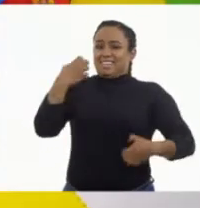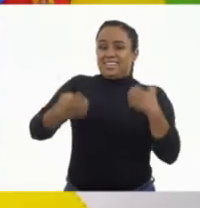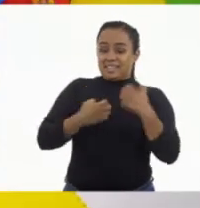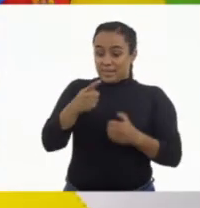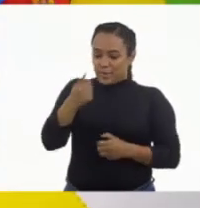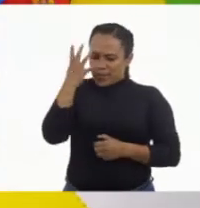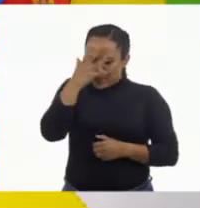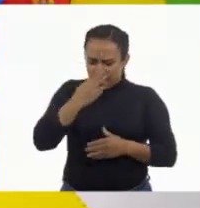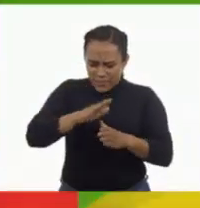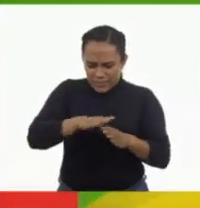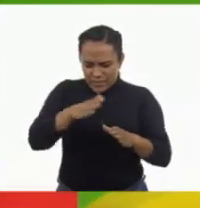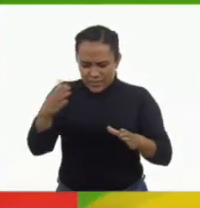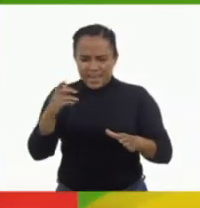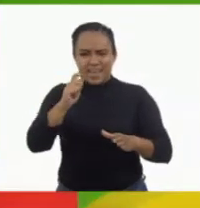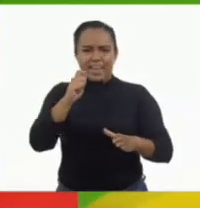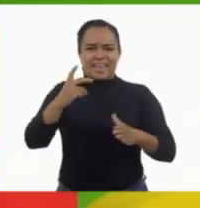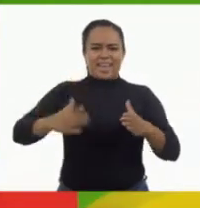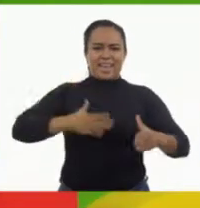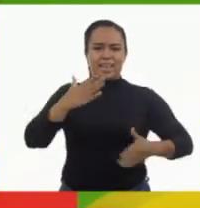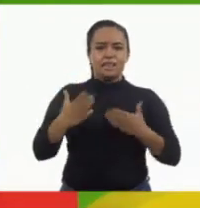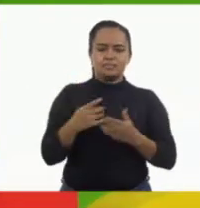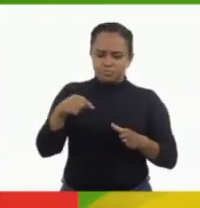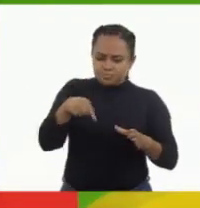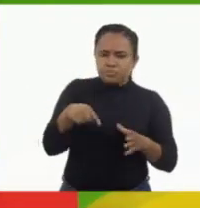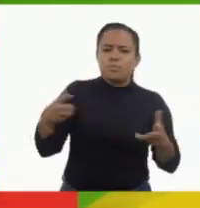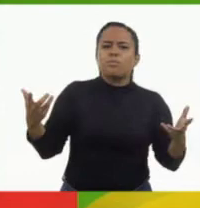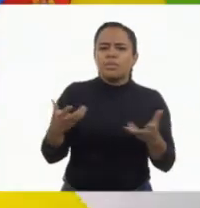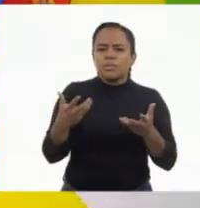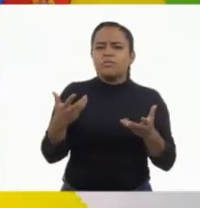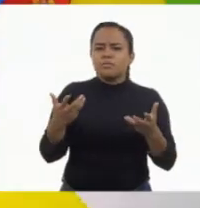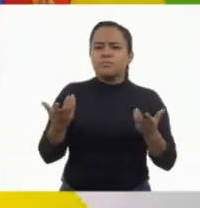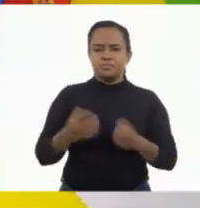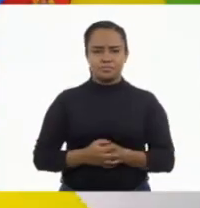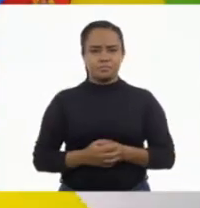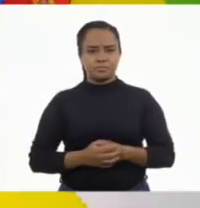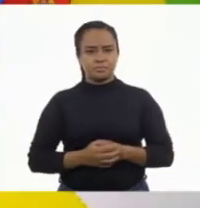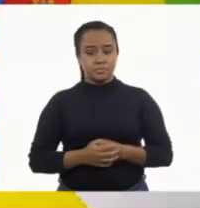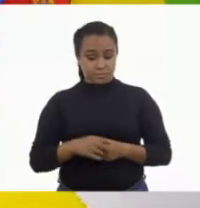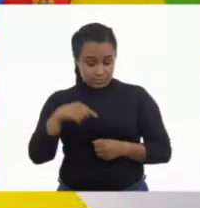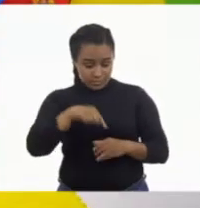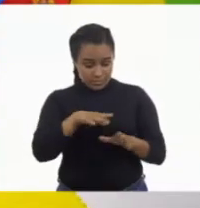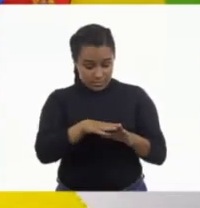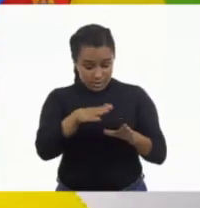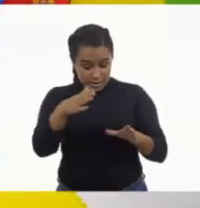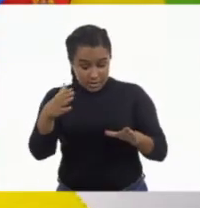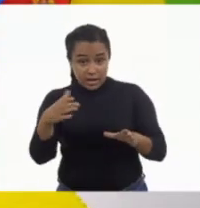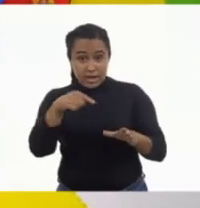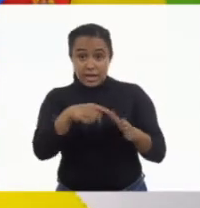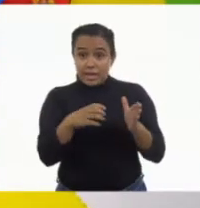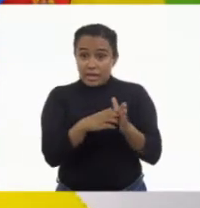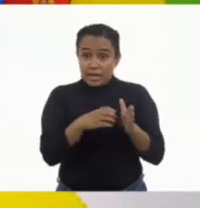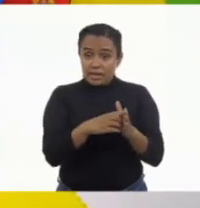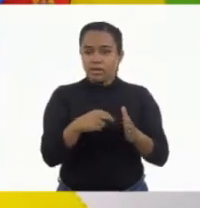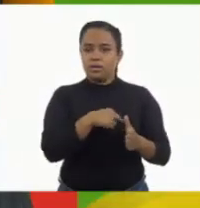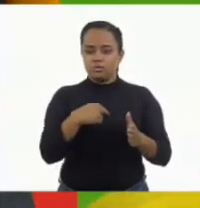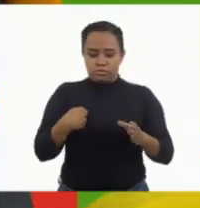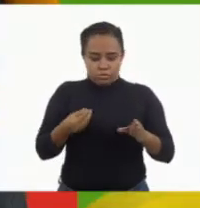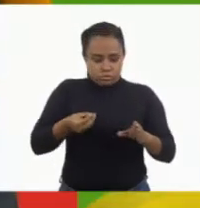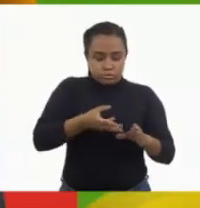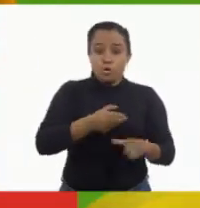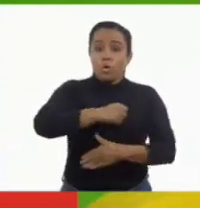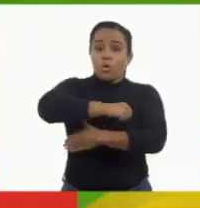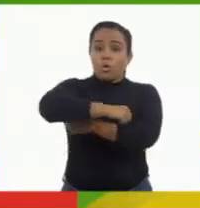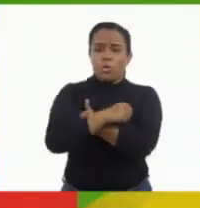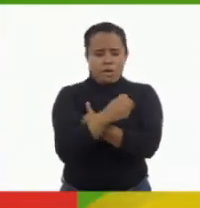un cofre de la alegría! ¿Qué vamos a hacer aquí, Ana? Ah, en este cofre vamos a guardar